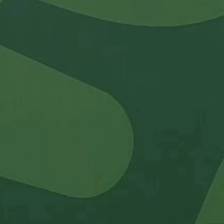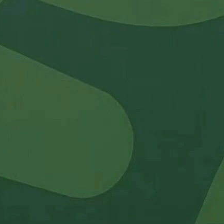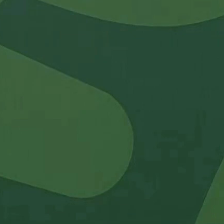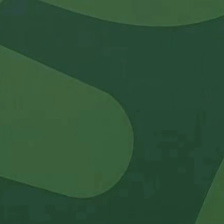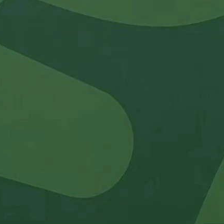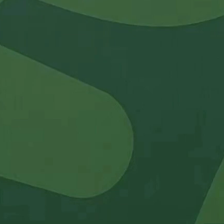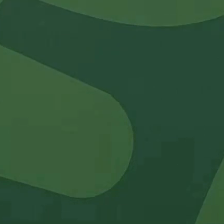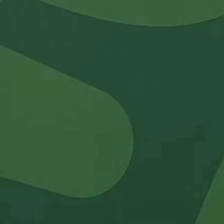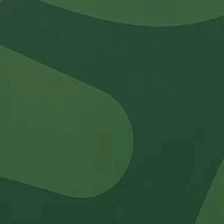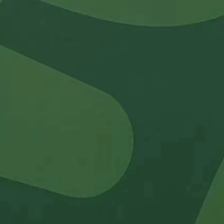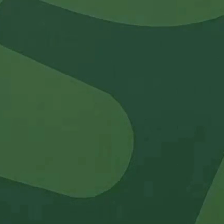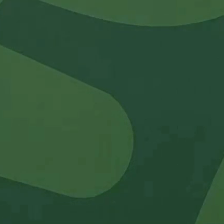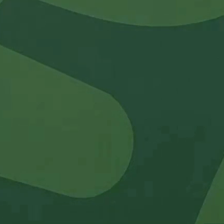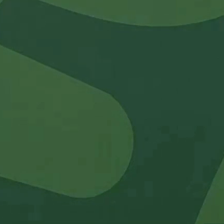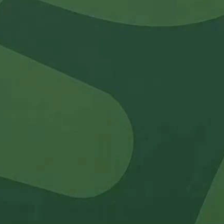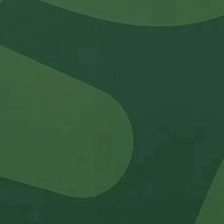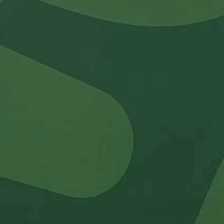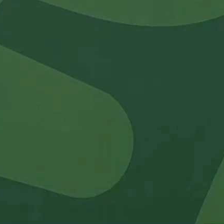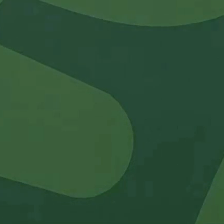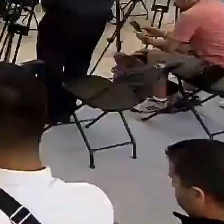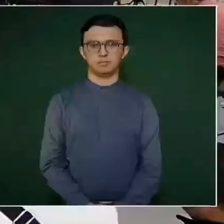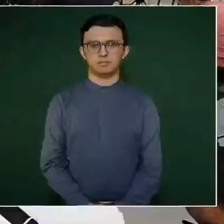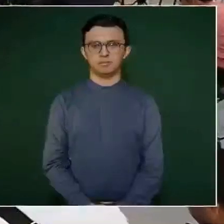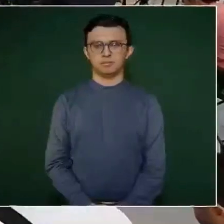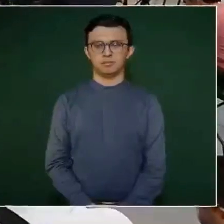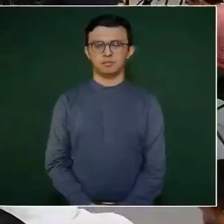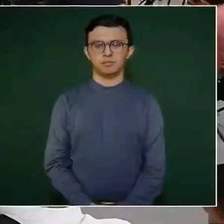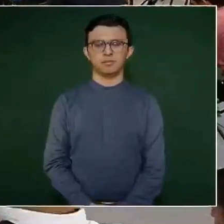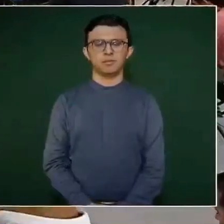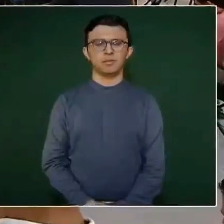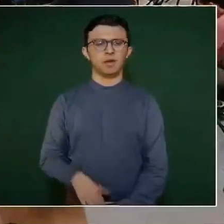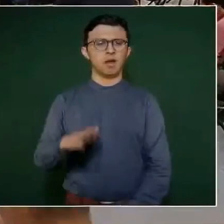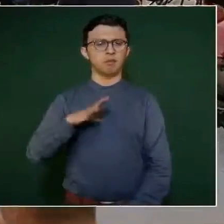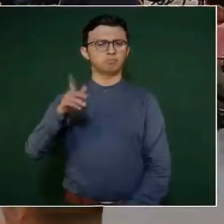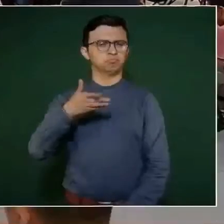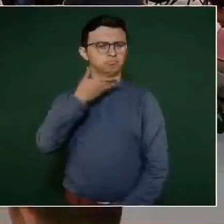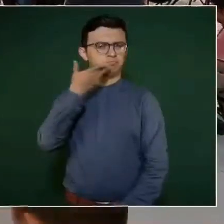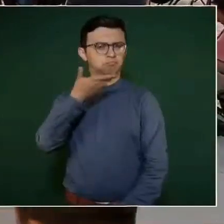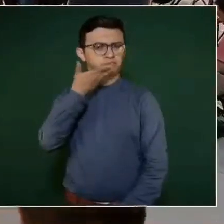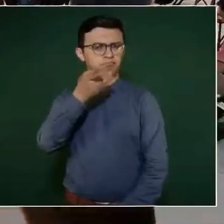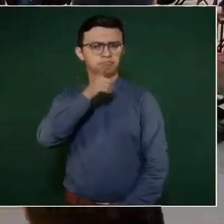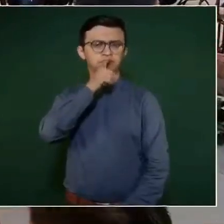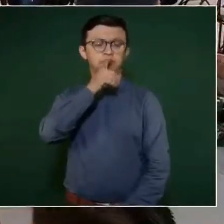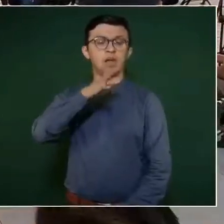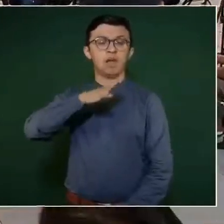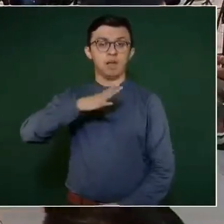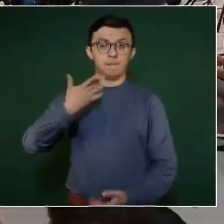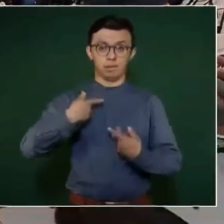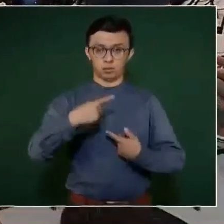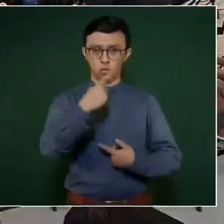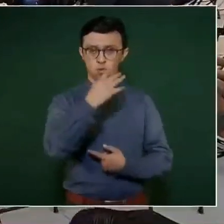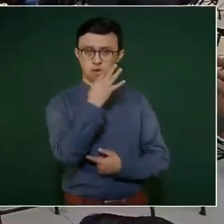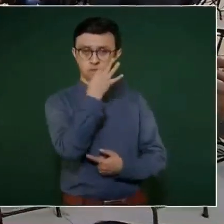Eso no se acostumbraba. Entonces, de estar esperando a uno,